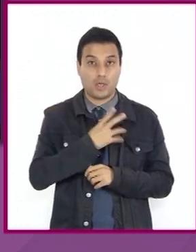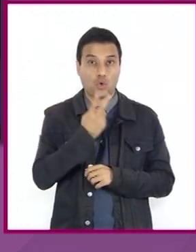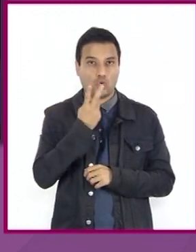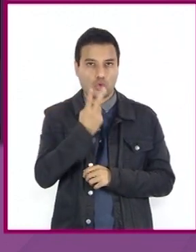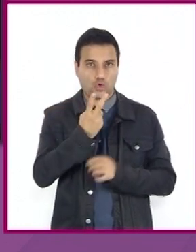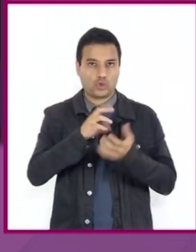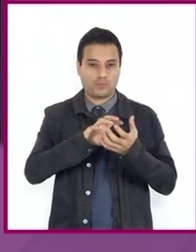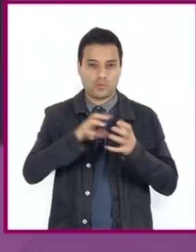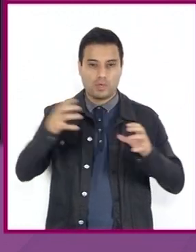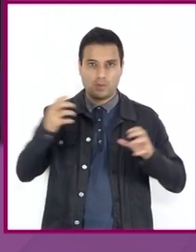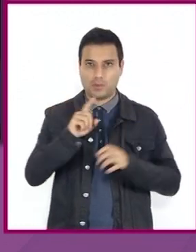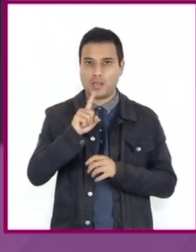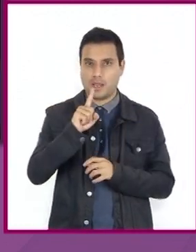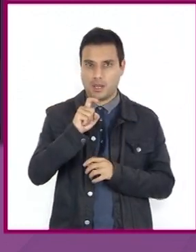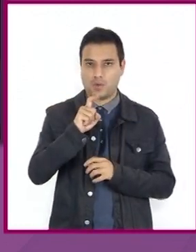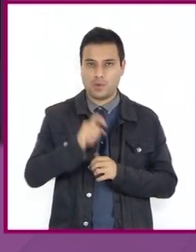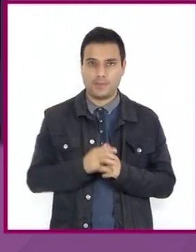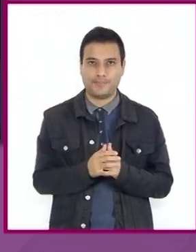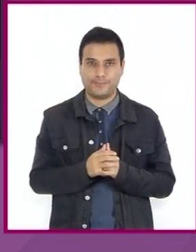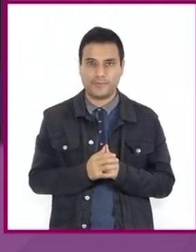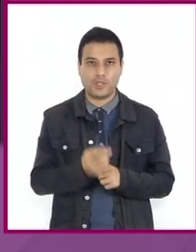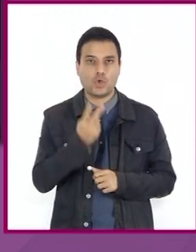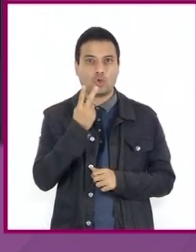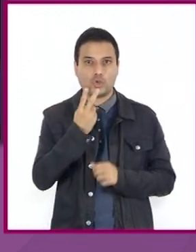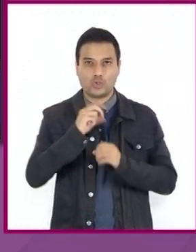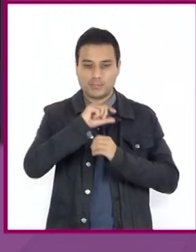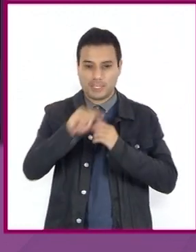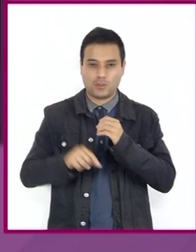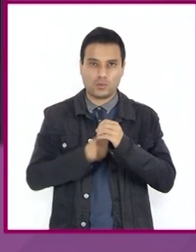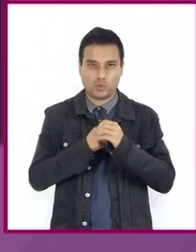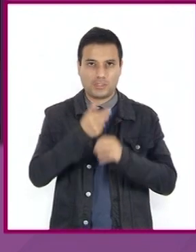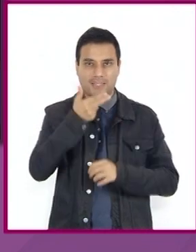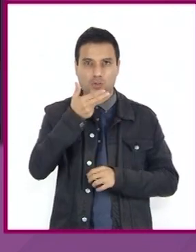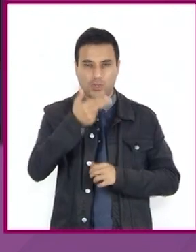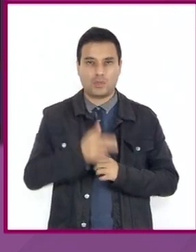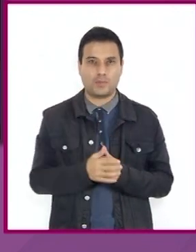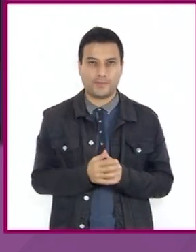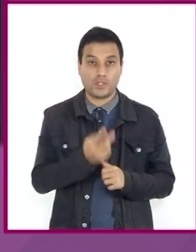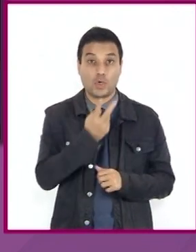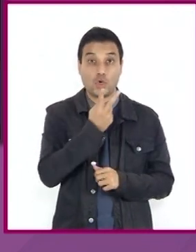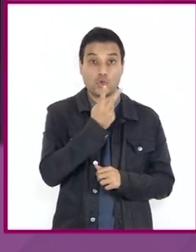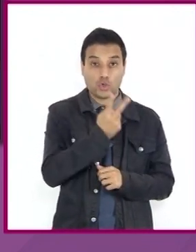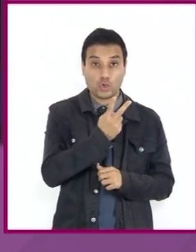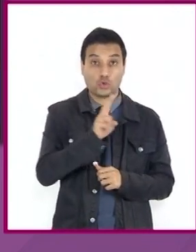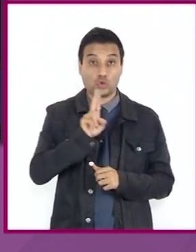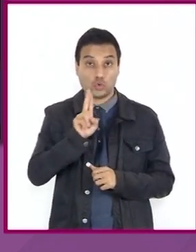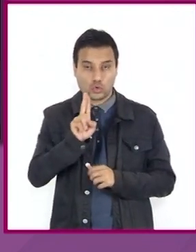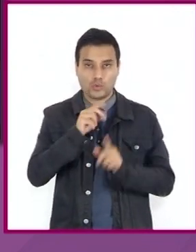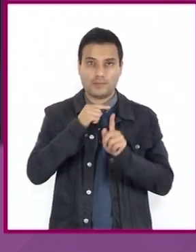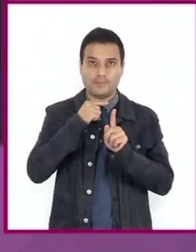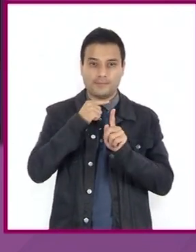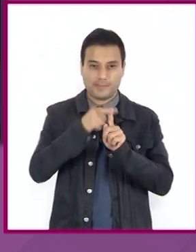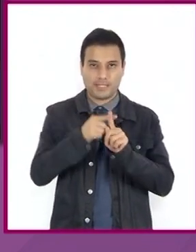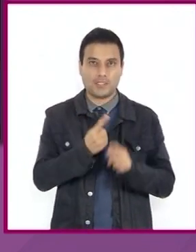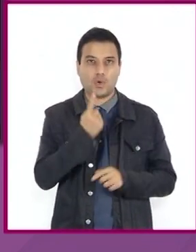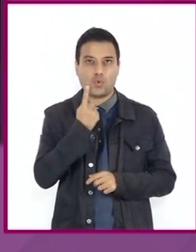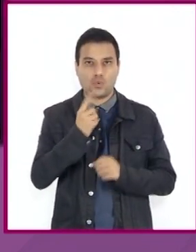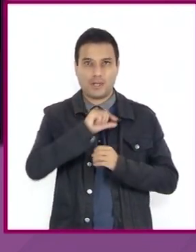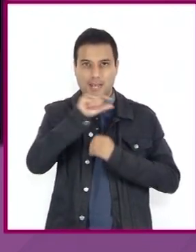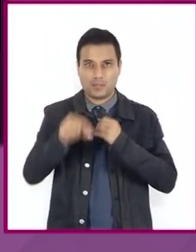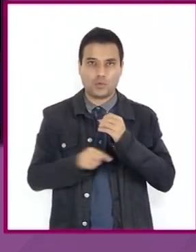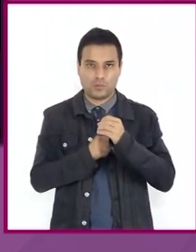de agua con 2 átomos de hidrógeno, es decir, 2 unidades, y un átomo de oxígeno, 16